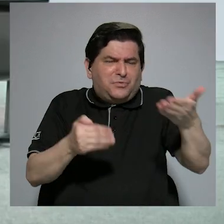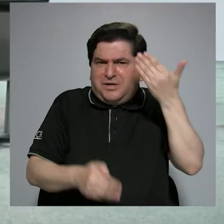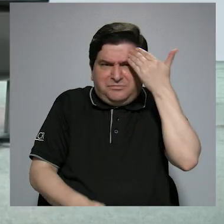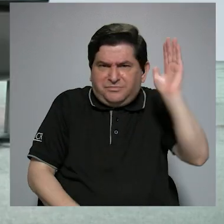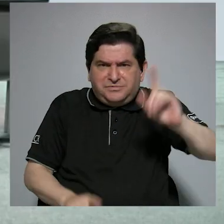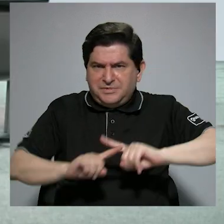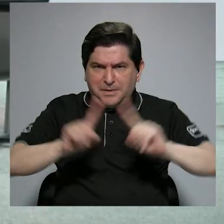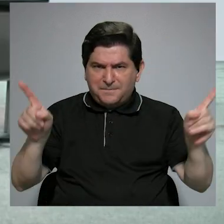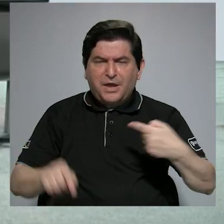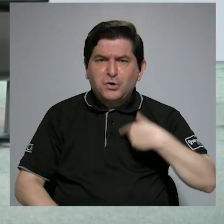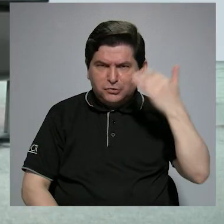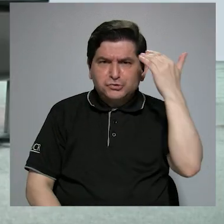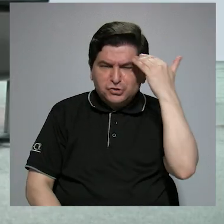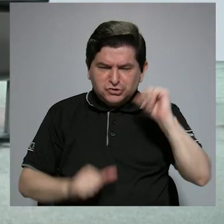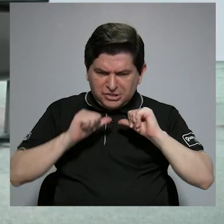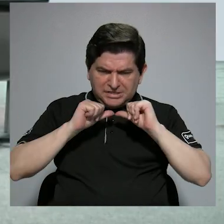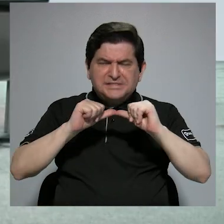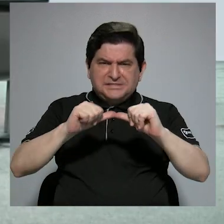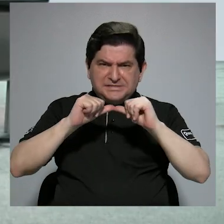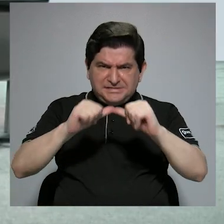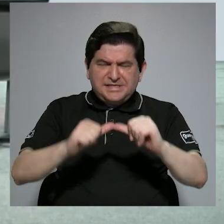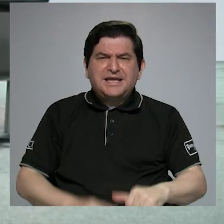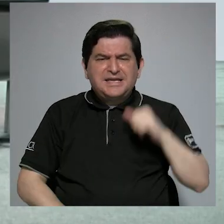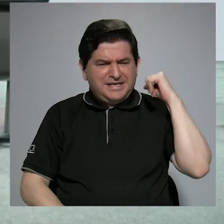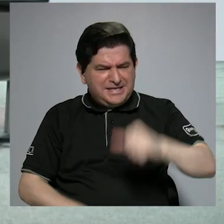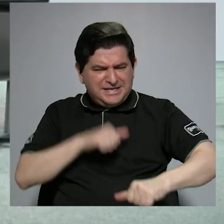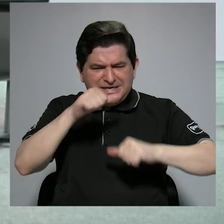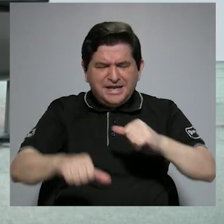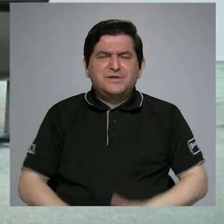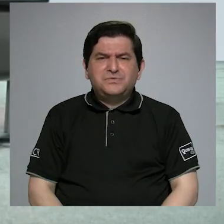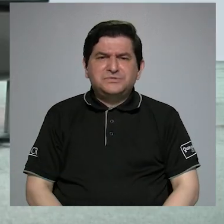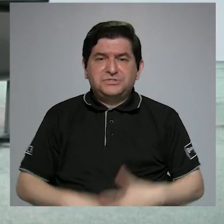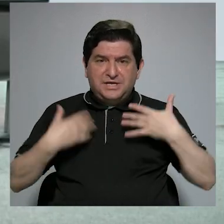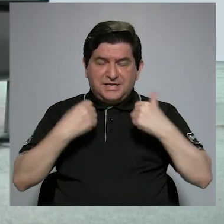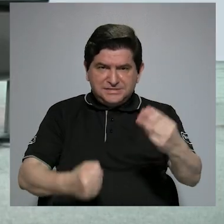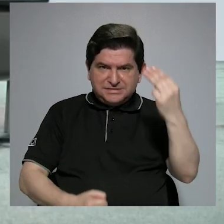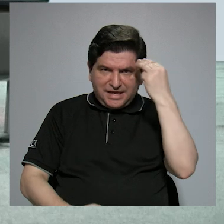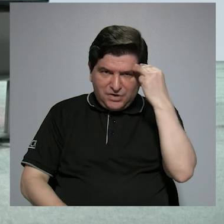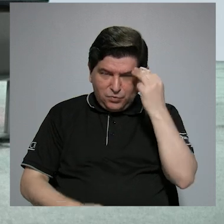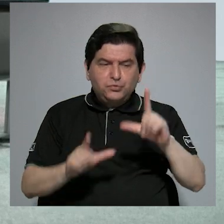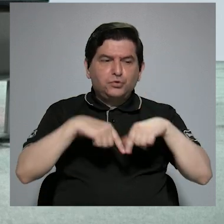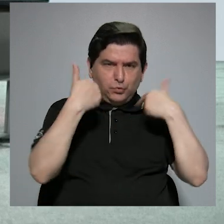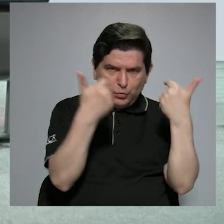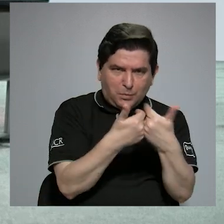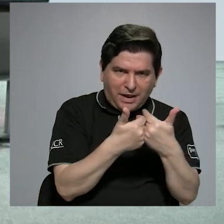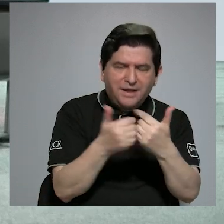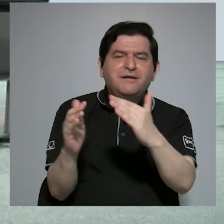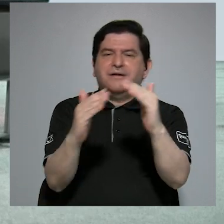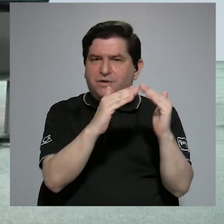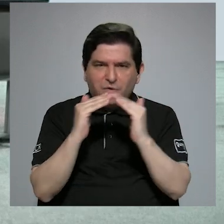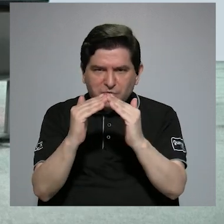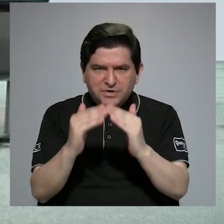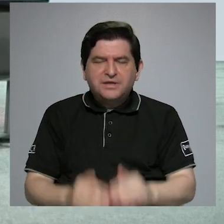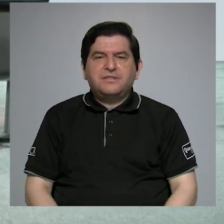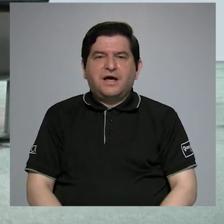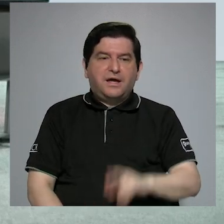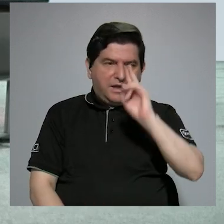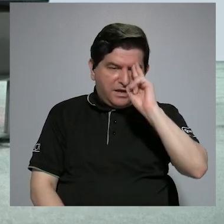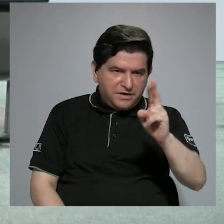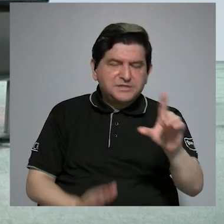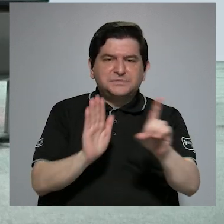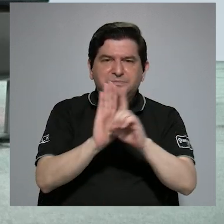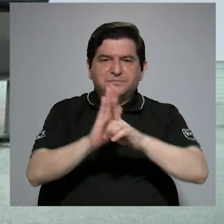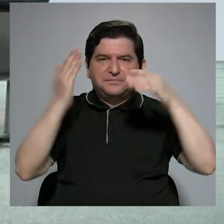va a suceder, pero lo que sí sé es que vamos a seguir sosteniendo la lucha de que la salud mental es colectiva, es comunitaria y